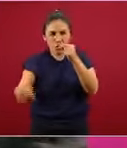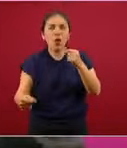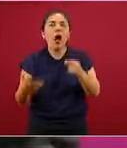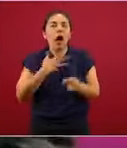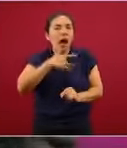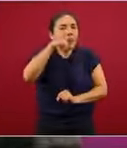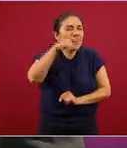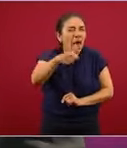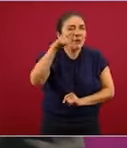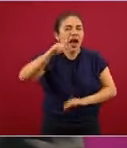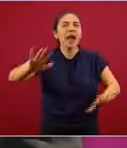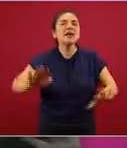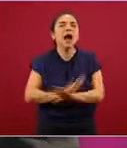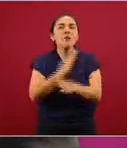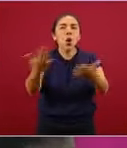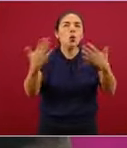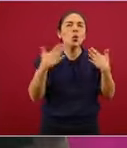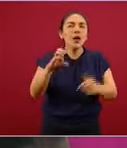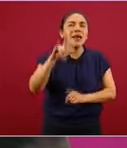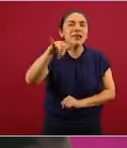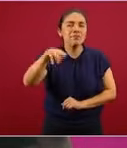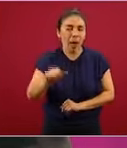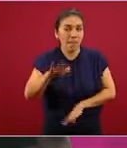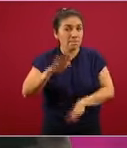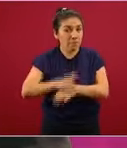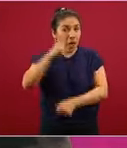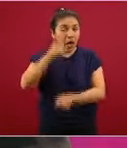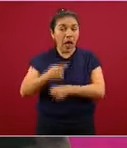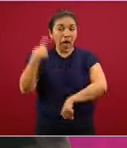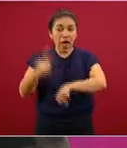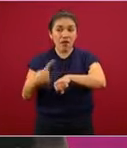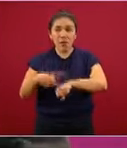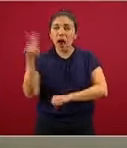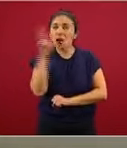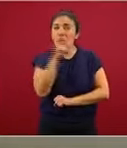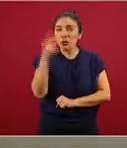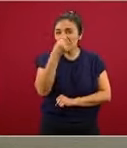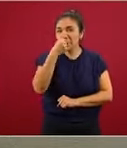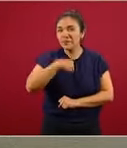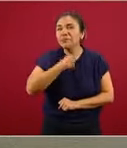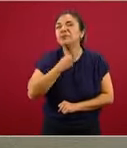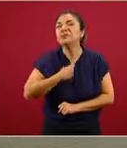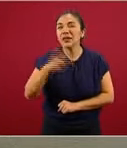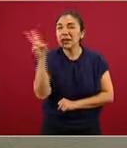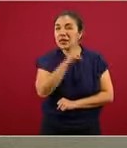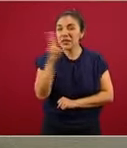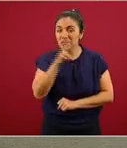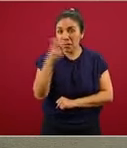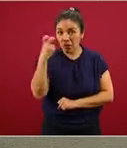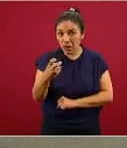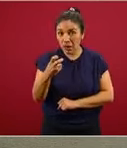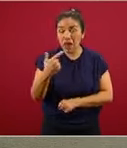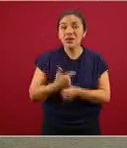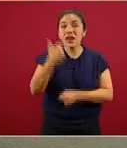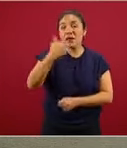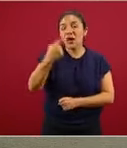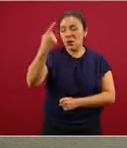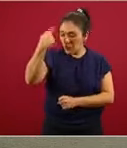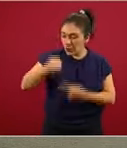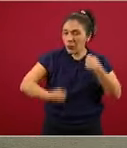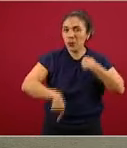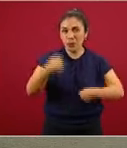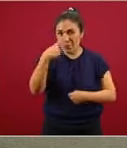encontramos variaciones. La mayoría de las infecciones respiratorias que se transmiten por vía respiratoria y que afectan al árbol